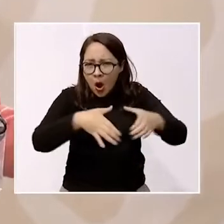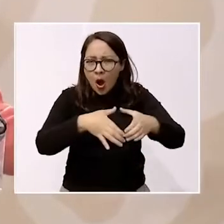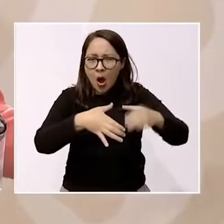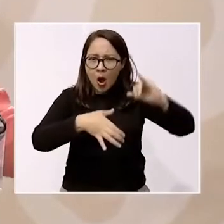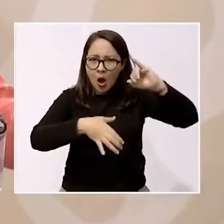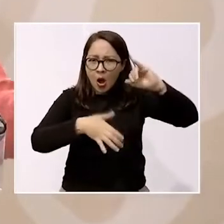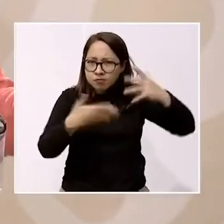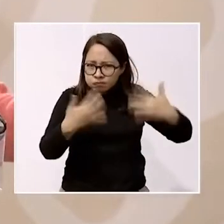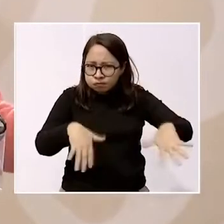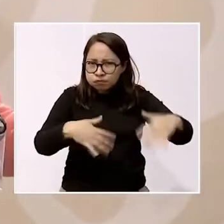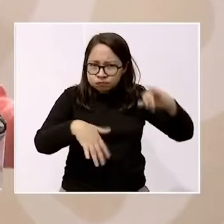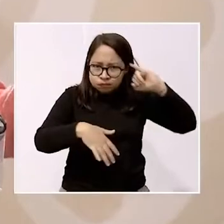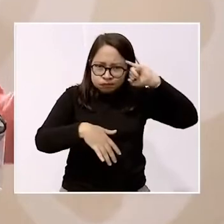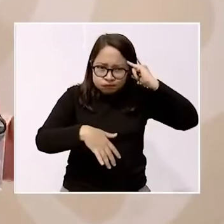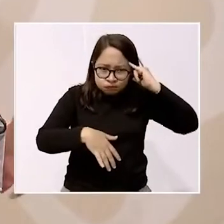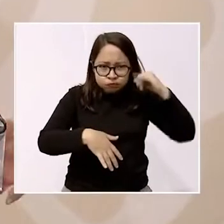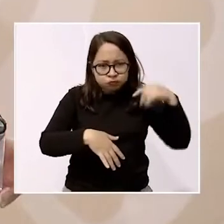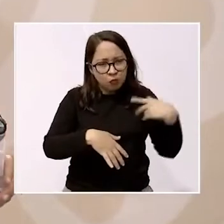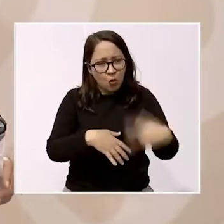podemos enfrentar